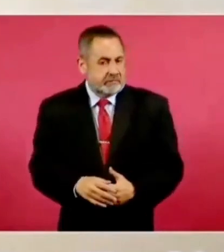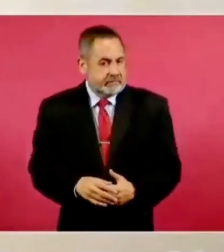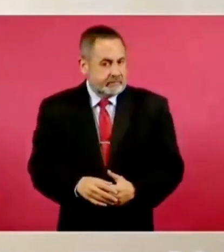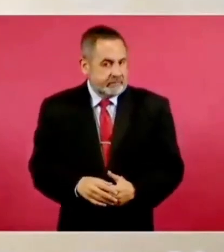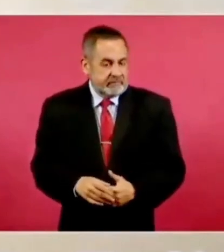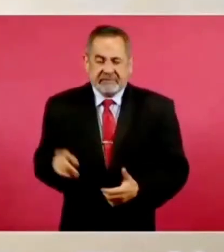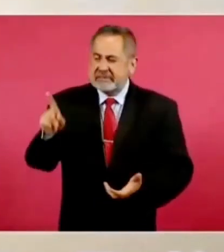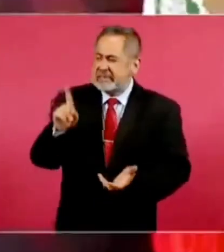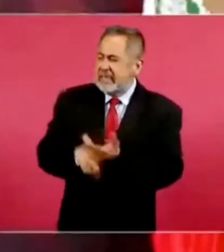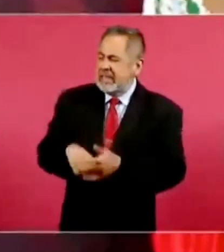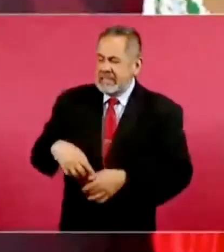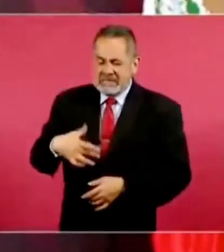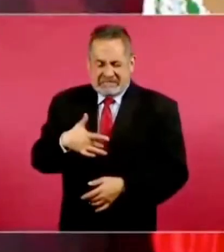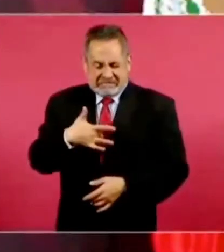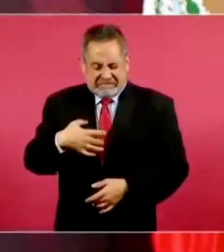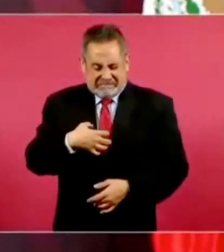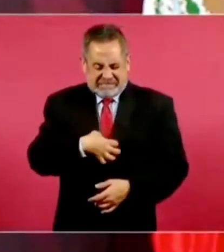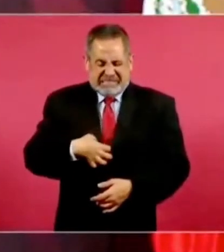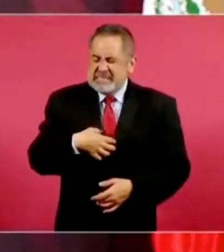entrañas sin entrañas,